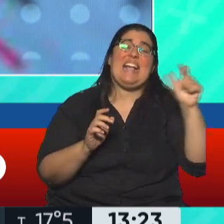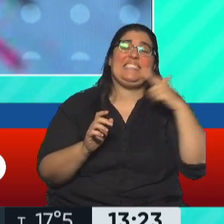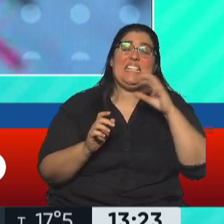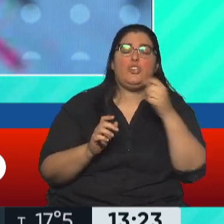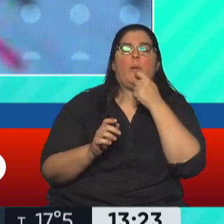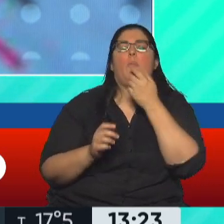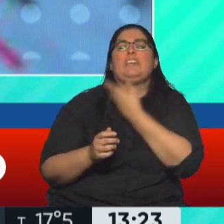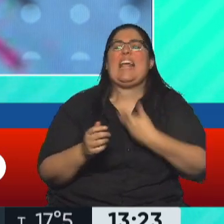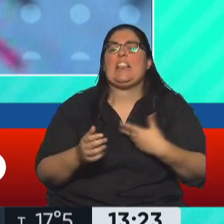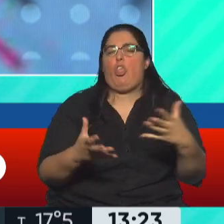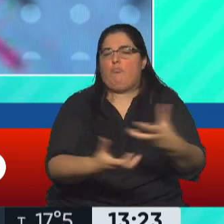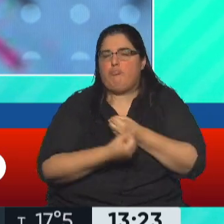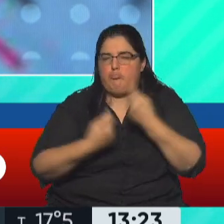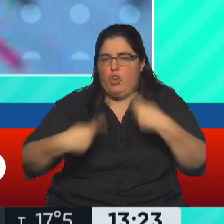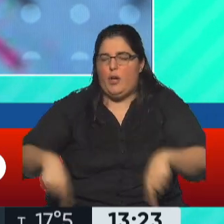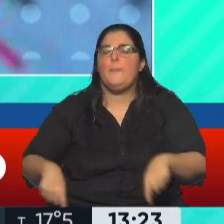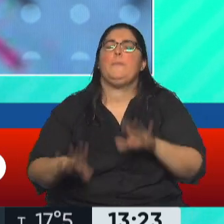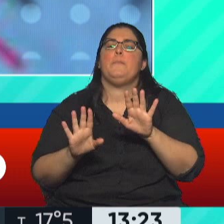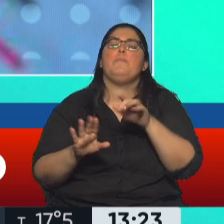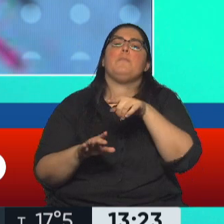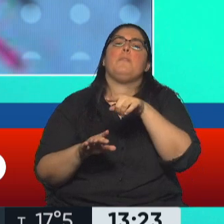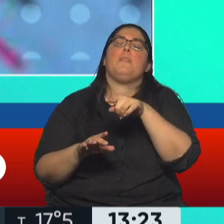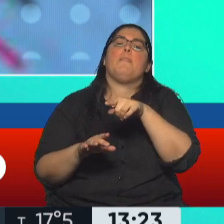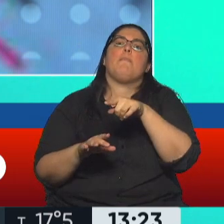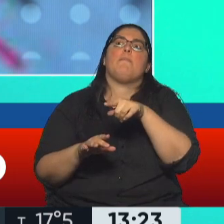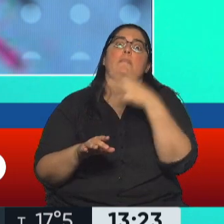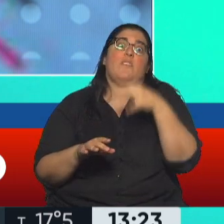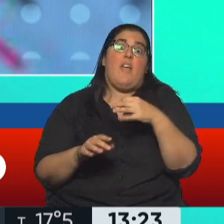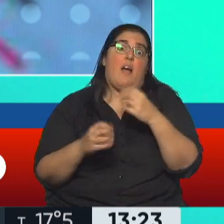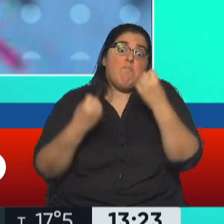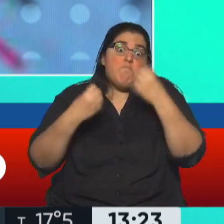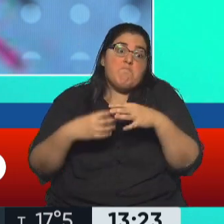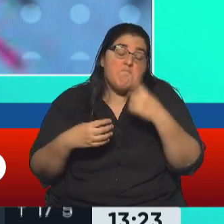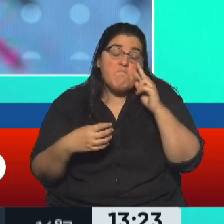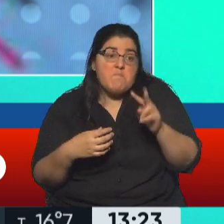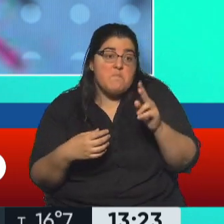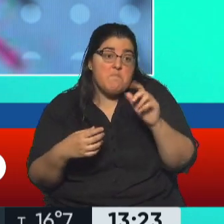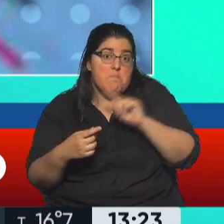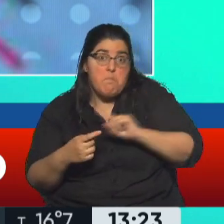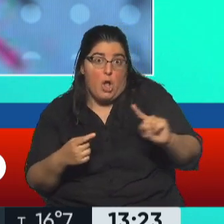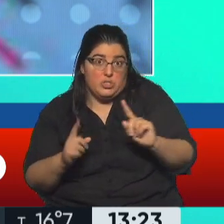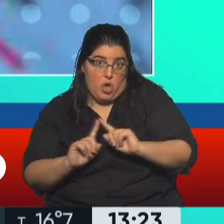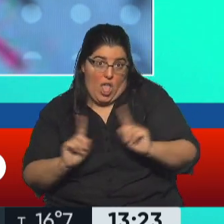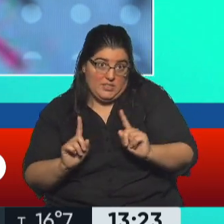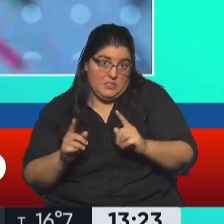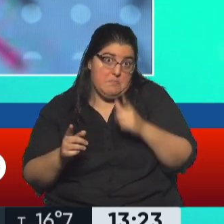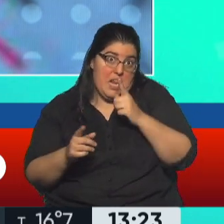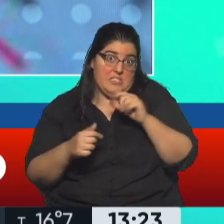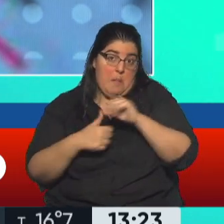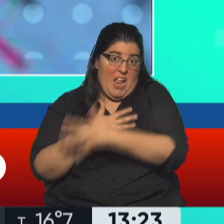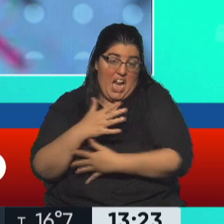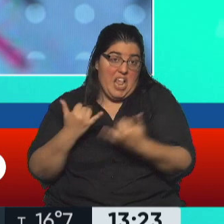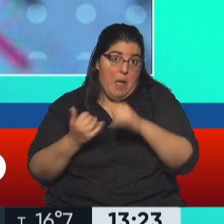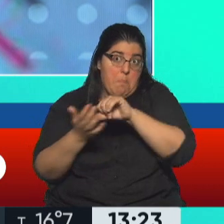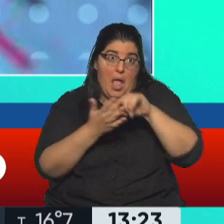estatizaciones, nacionalizaciones, uno lo ve y en principio uno diría no deberían ser imposibles porque hay otros países de América Latina donde efectivamente algunas de estas cuestiones